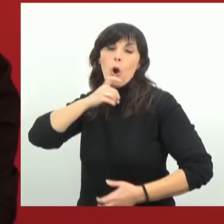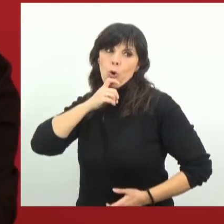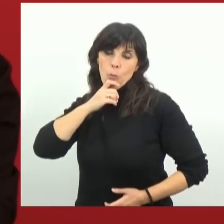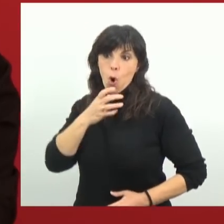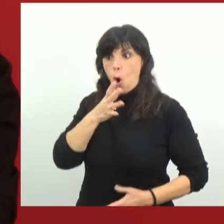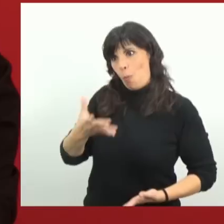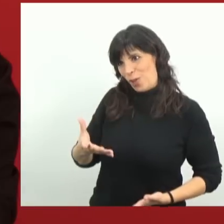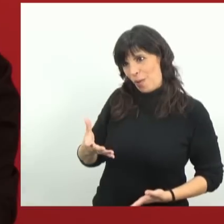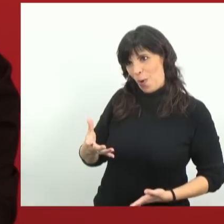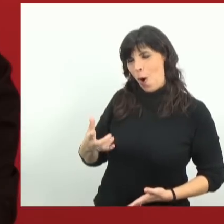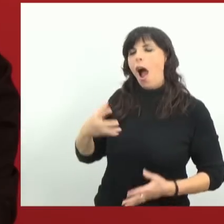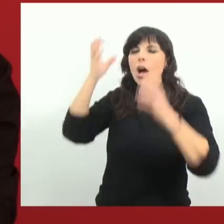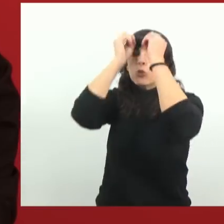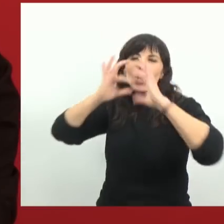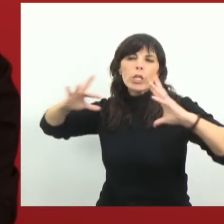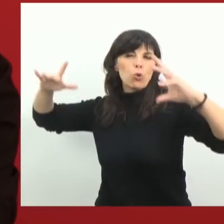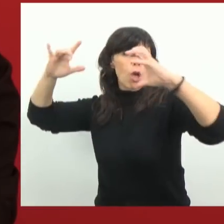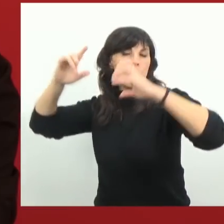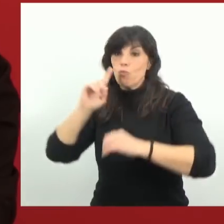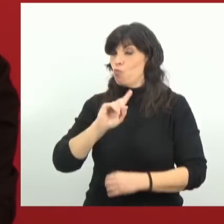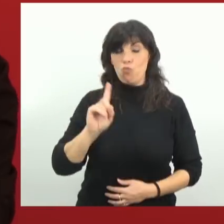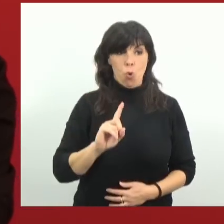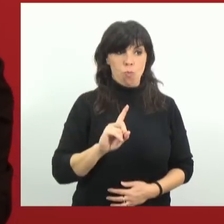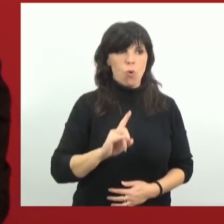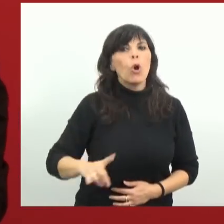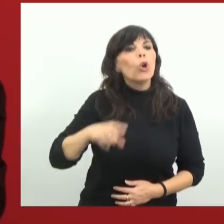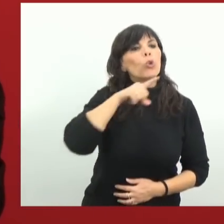Pero sí puedes reprenderle cuando dices: escrito está.